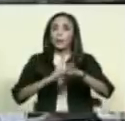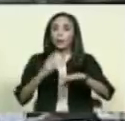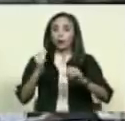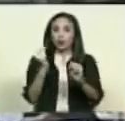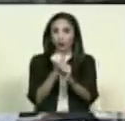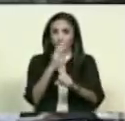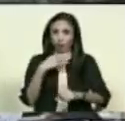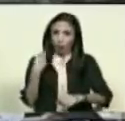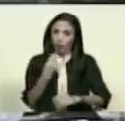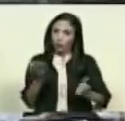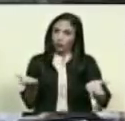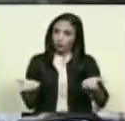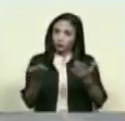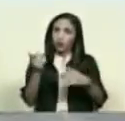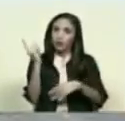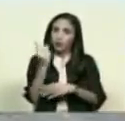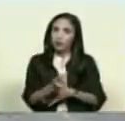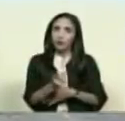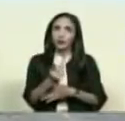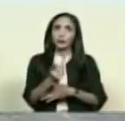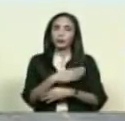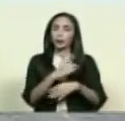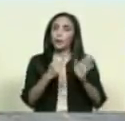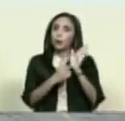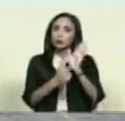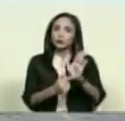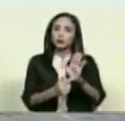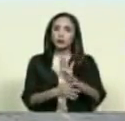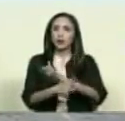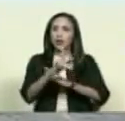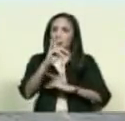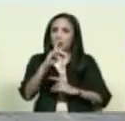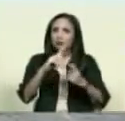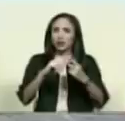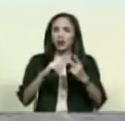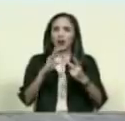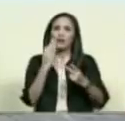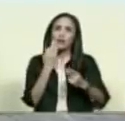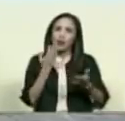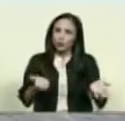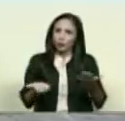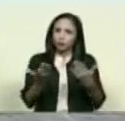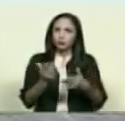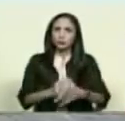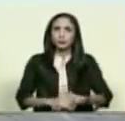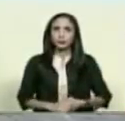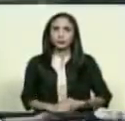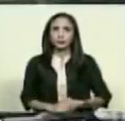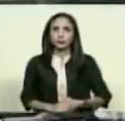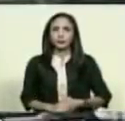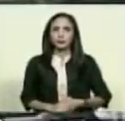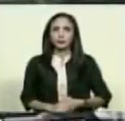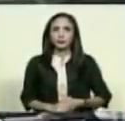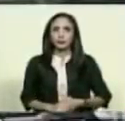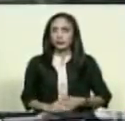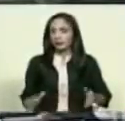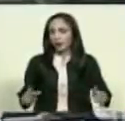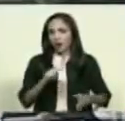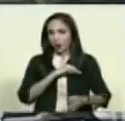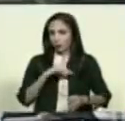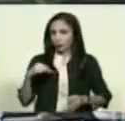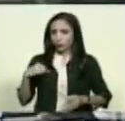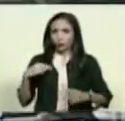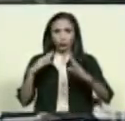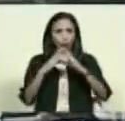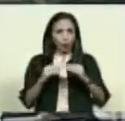Juvenil, compañero, se conozca en las redes sociales y nosotros podamos entrar en todos los